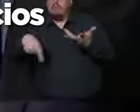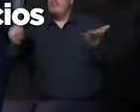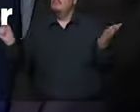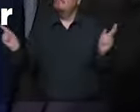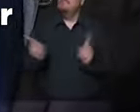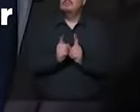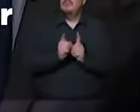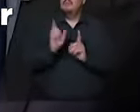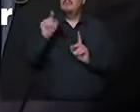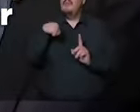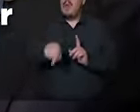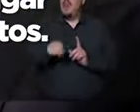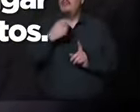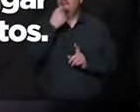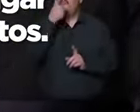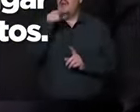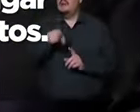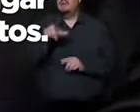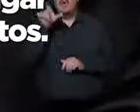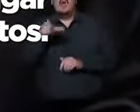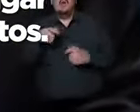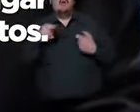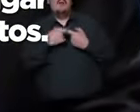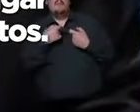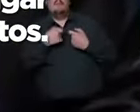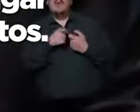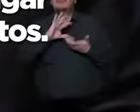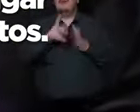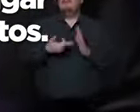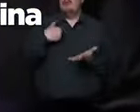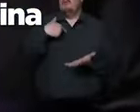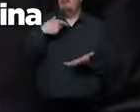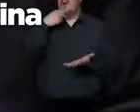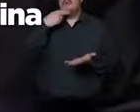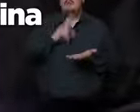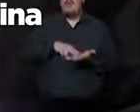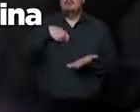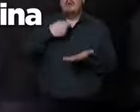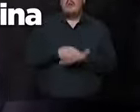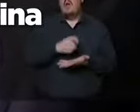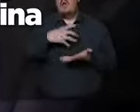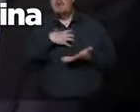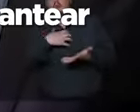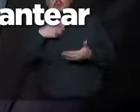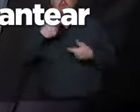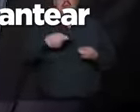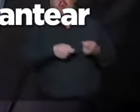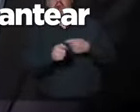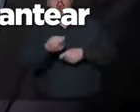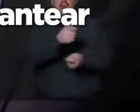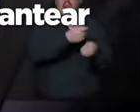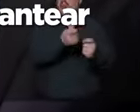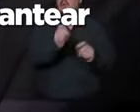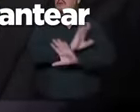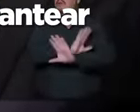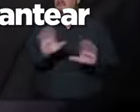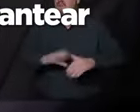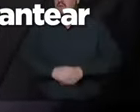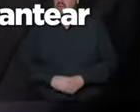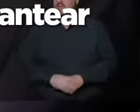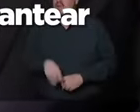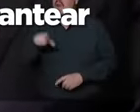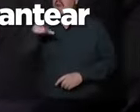comercios no tengan que andar haciendo un curso para pagar impuestos la salida de Argentina no es sobre la